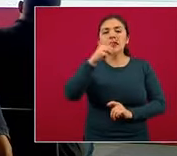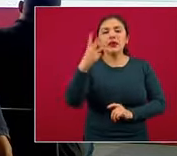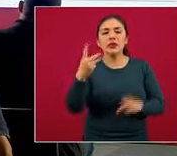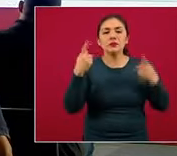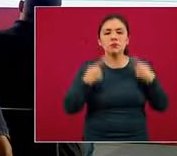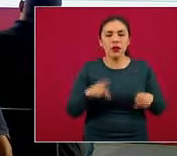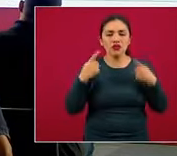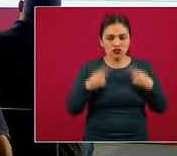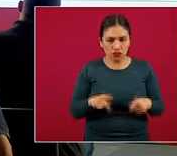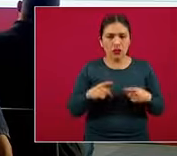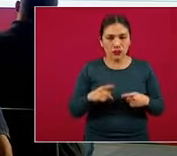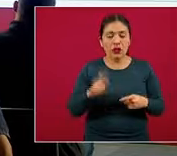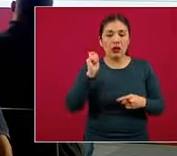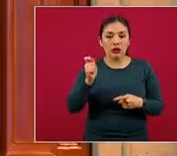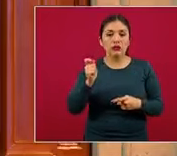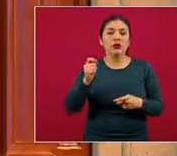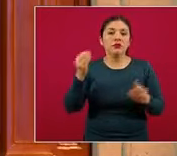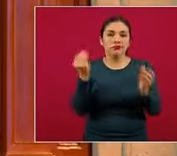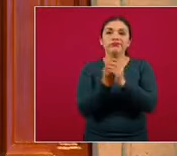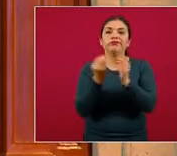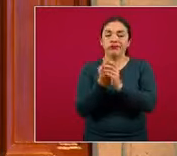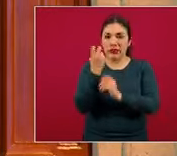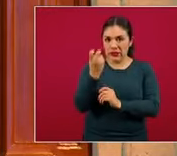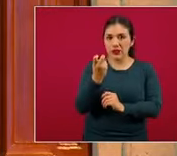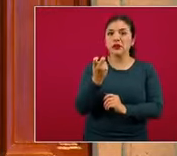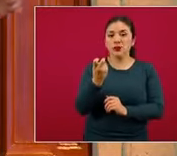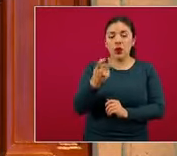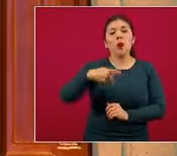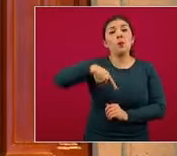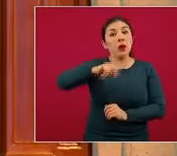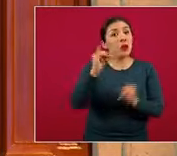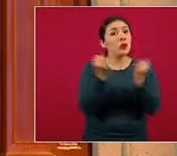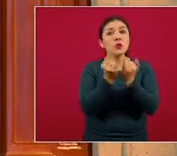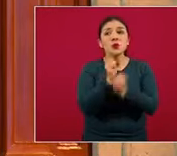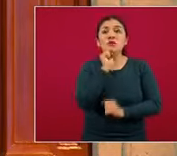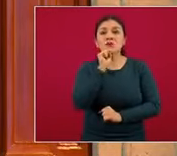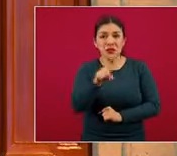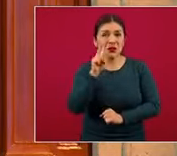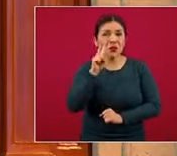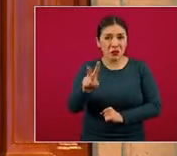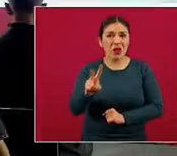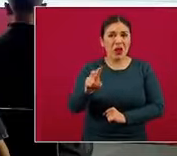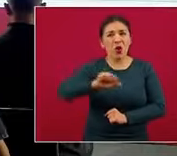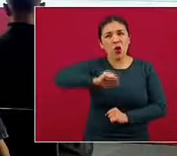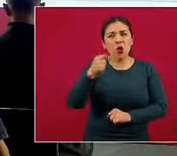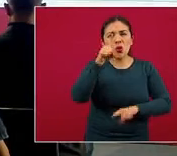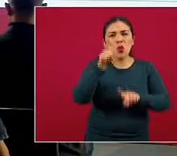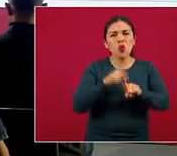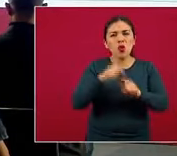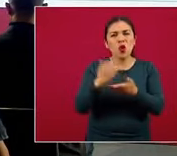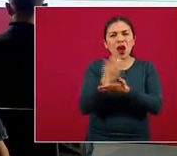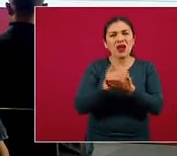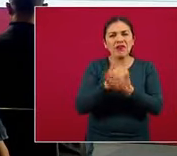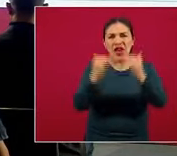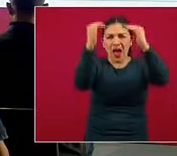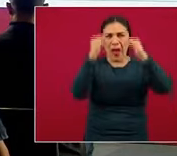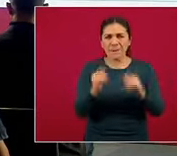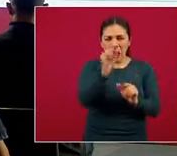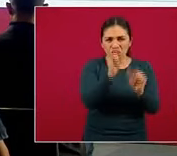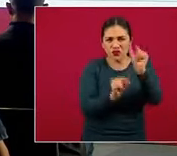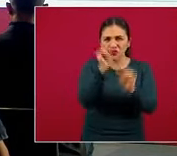1.456.073 personas que están en esa clasificación, pero así también, y en las barras de color café en la parte